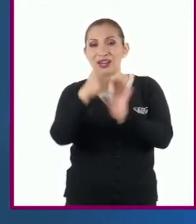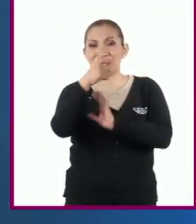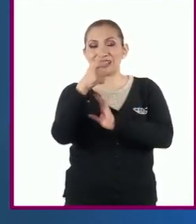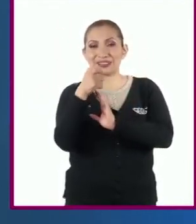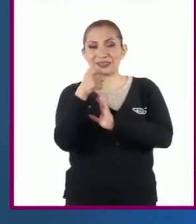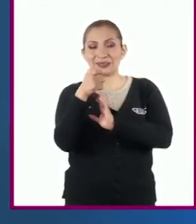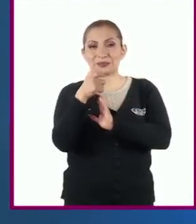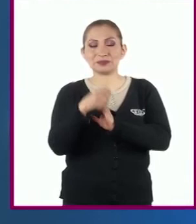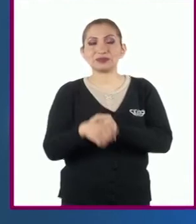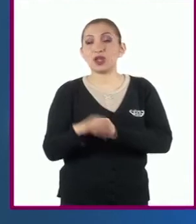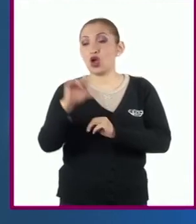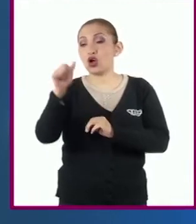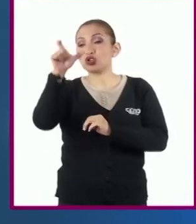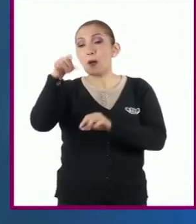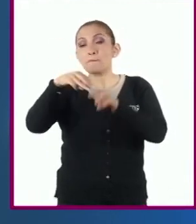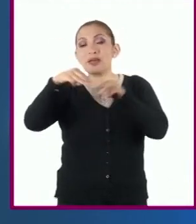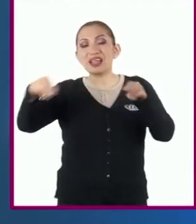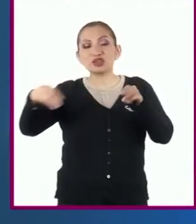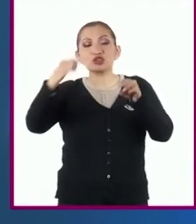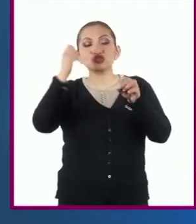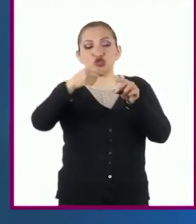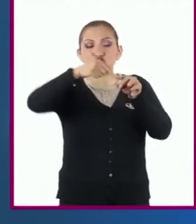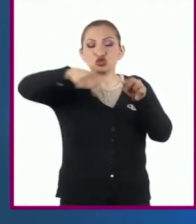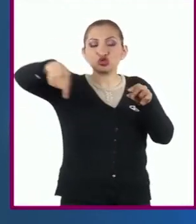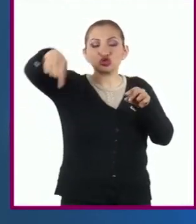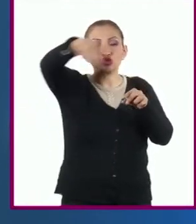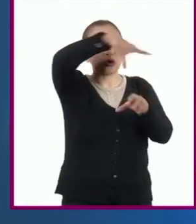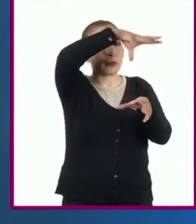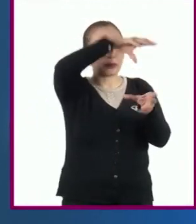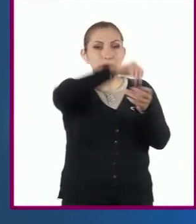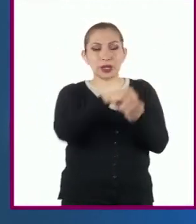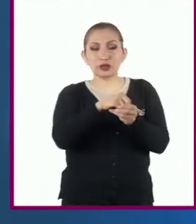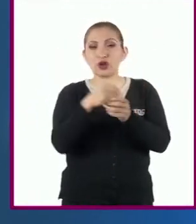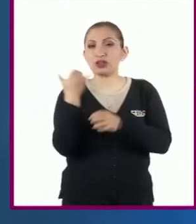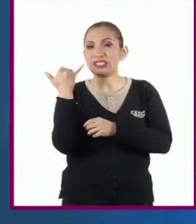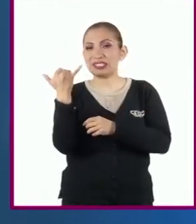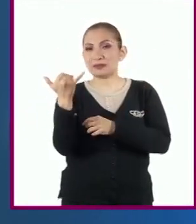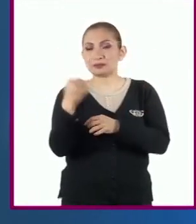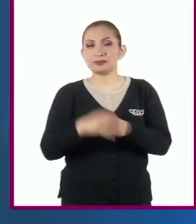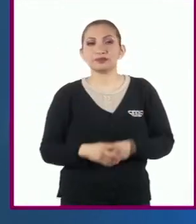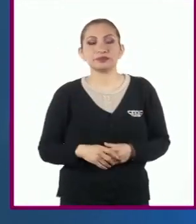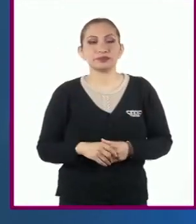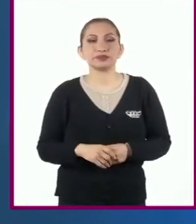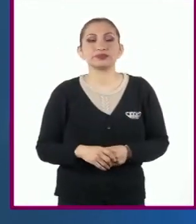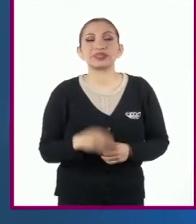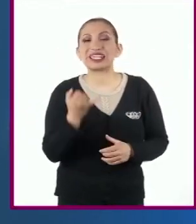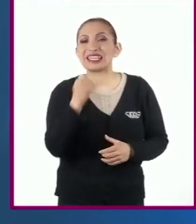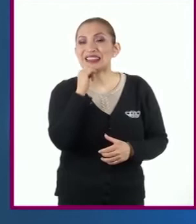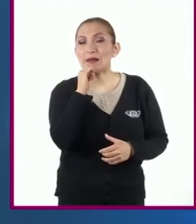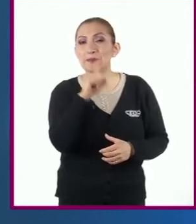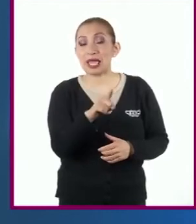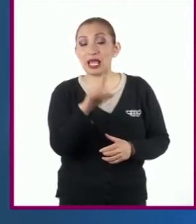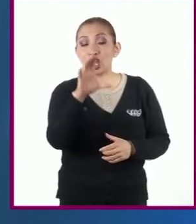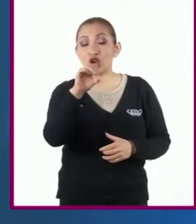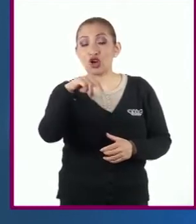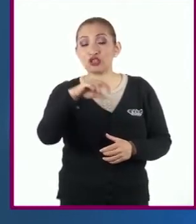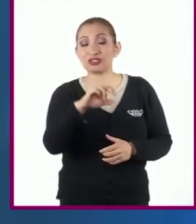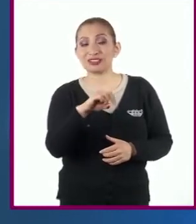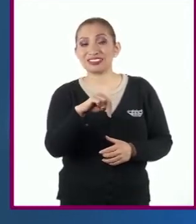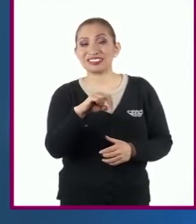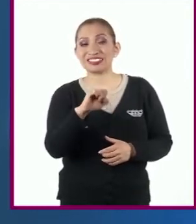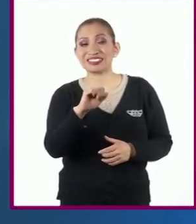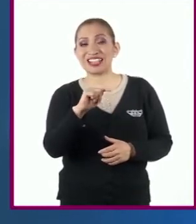X y los metros recorridos que representamos con Y. Además, la constante